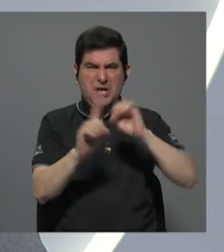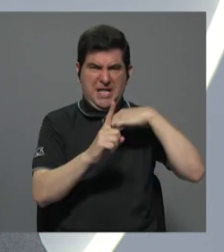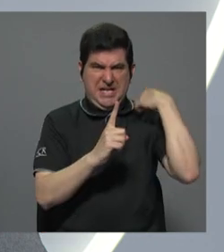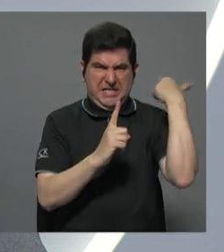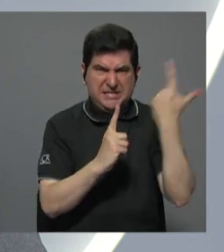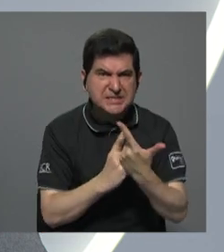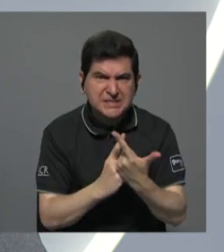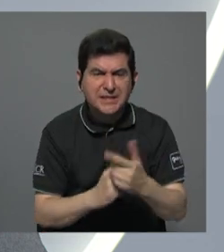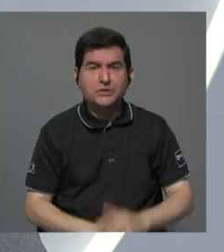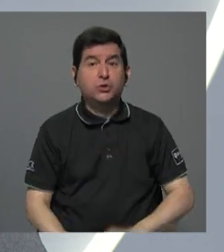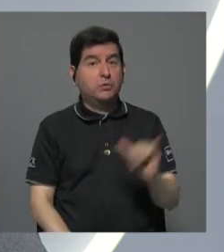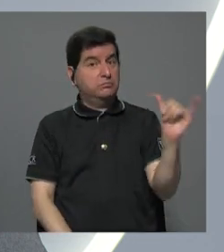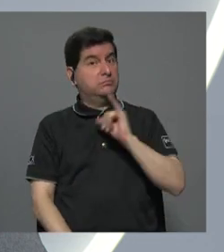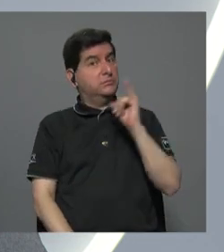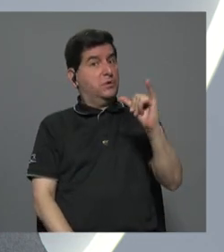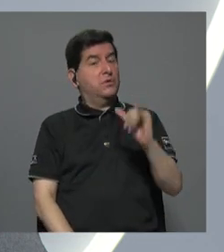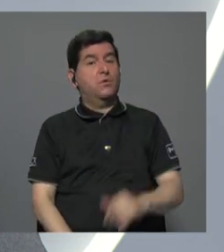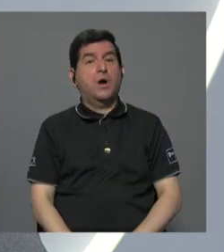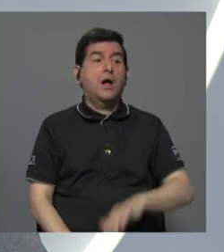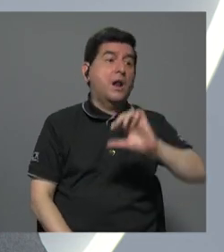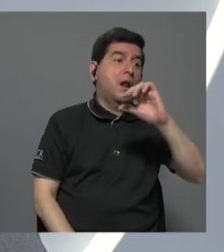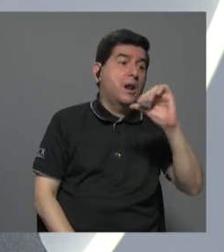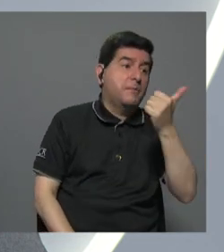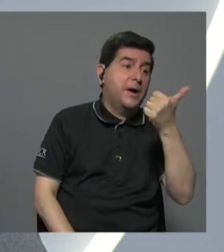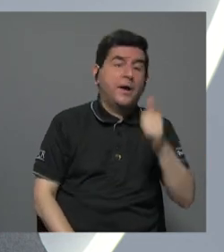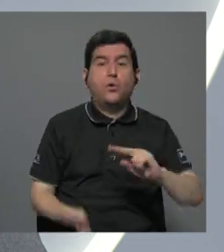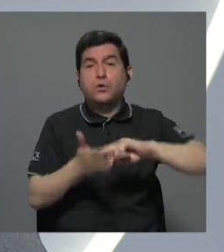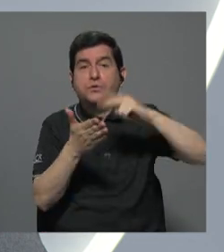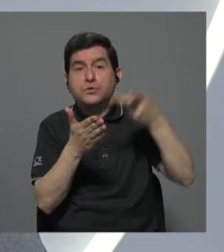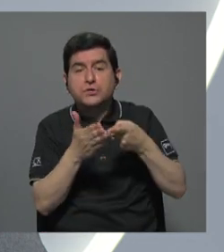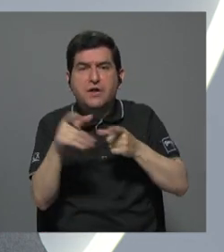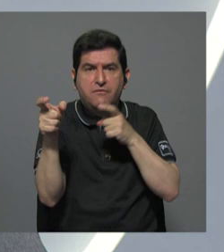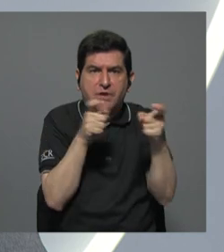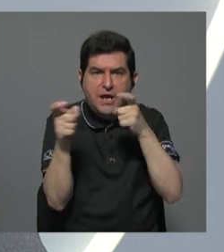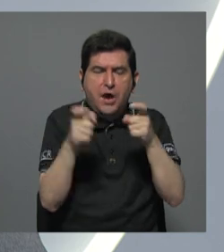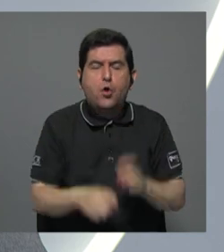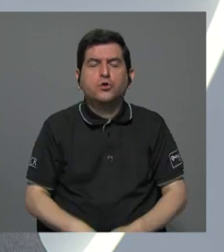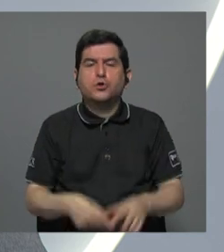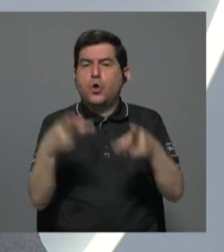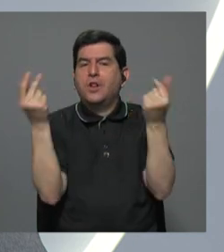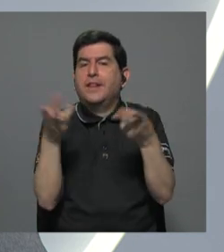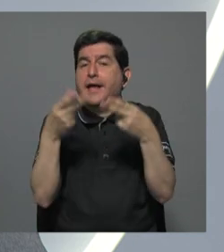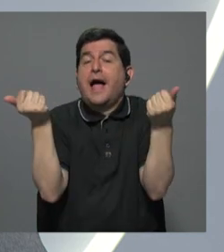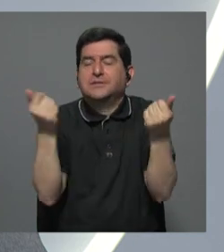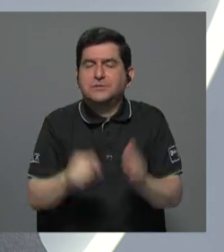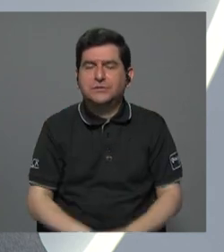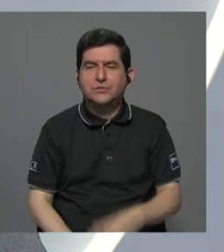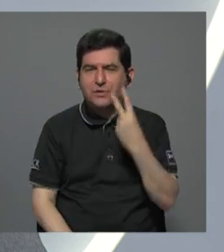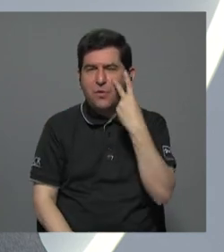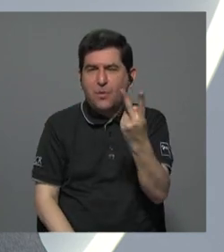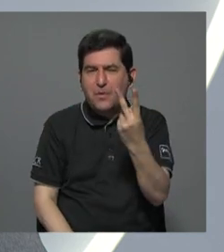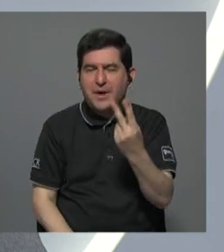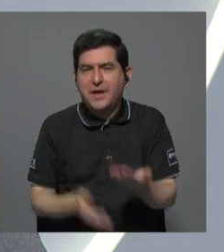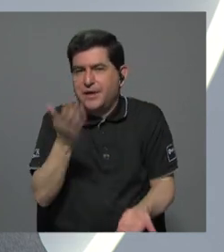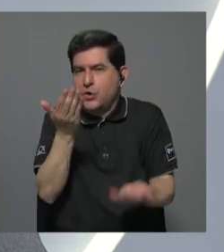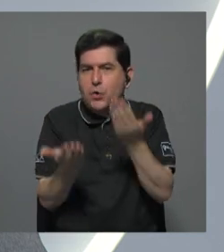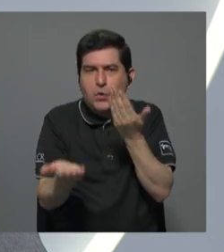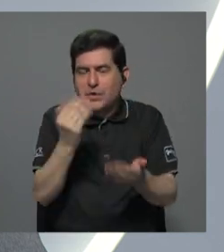e igualmente que para otros ha logrado controlar el gasto como lo ve